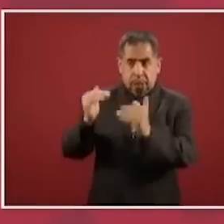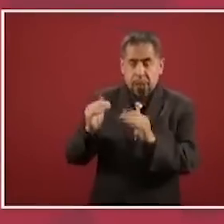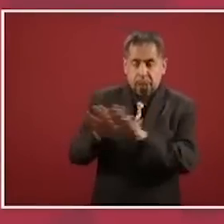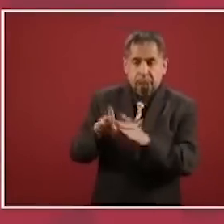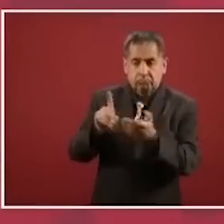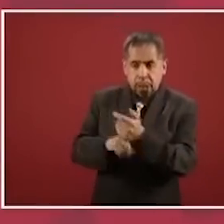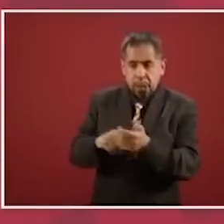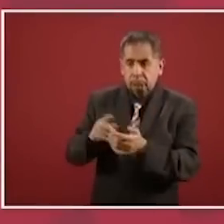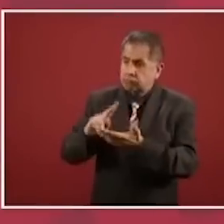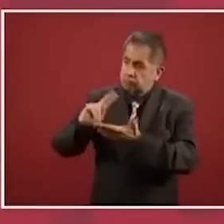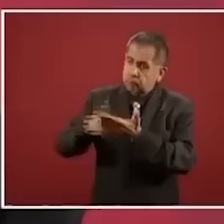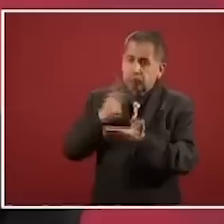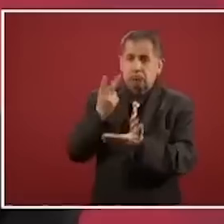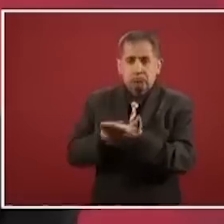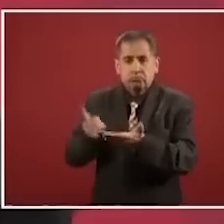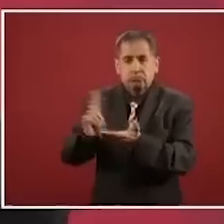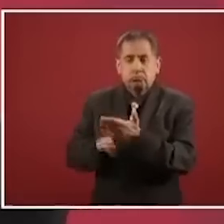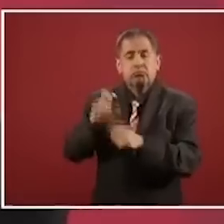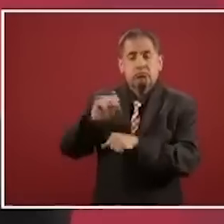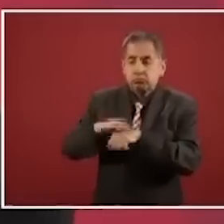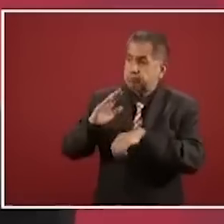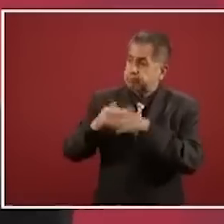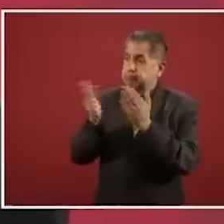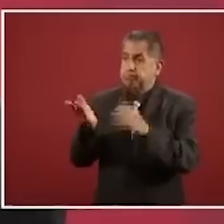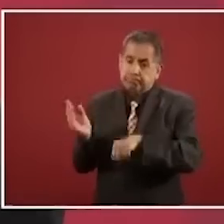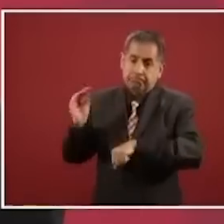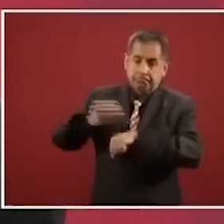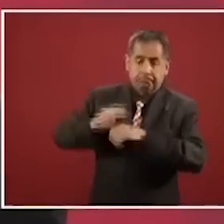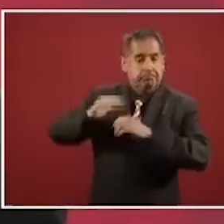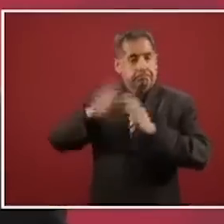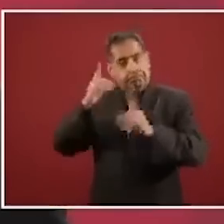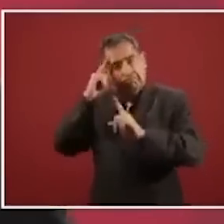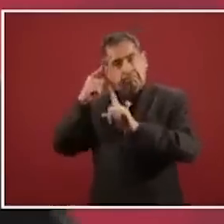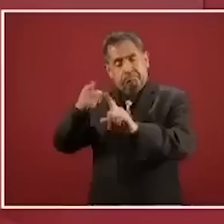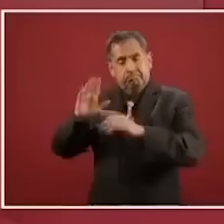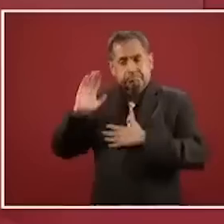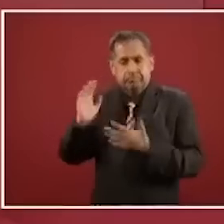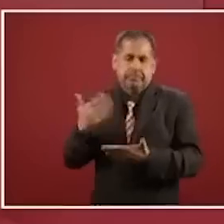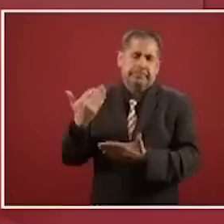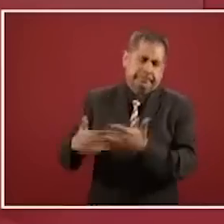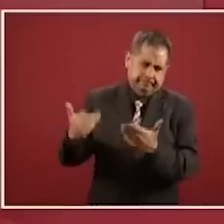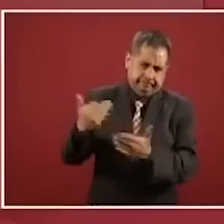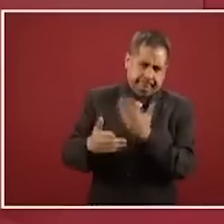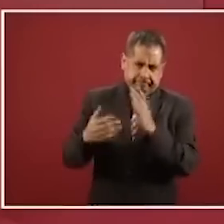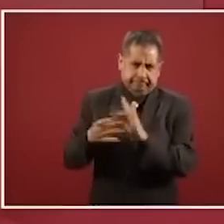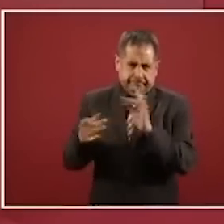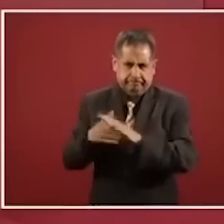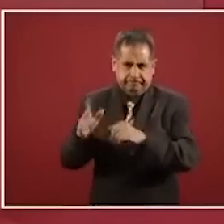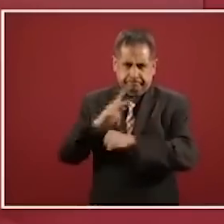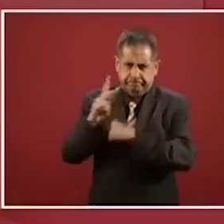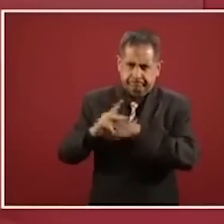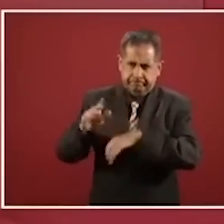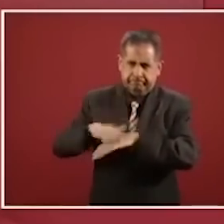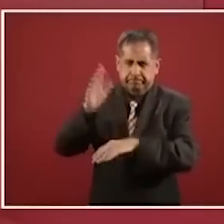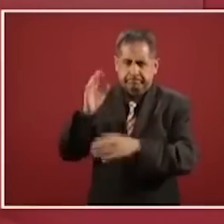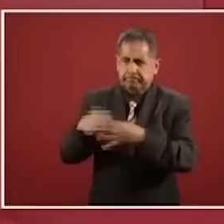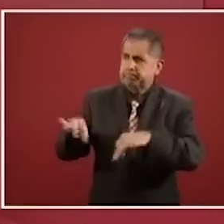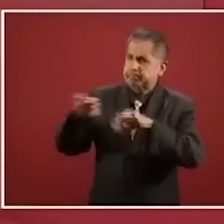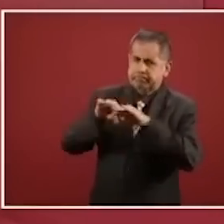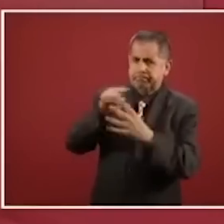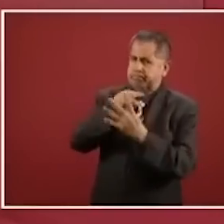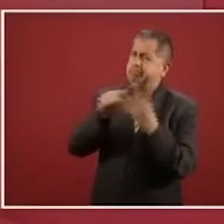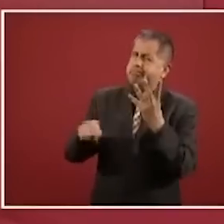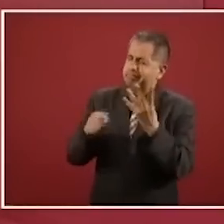vista de que están ratificando o ampliando sus metas. Claro que nos faltan los países más importantes en